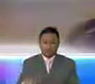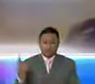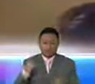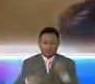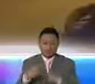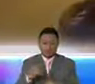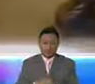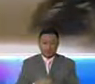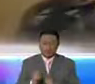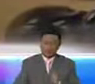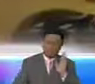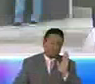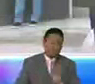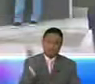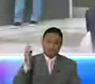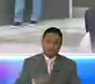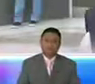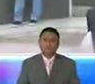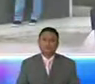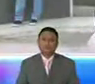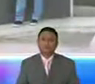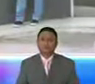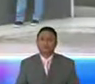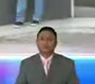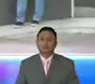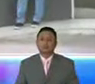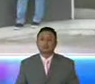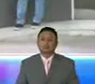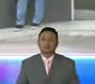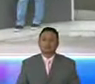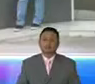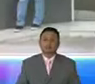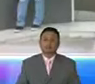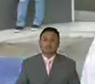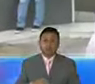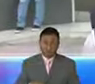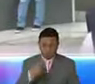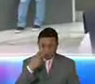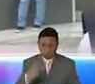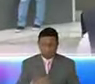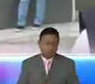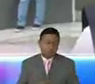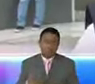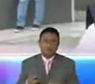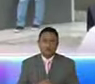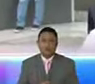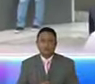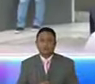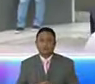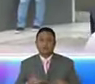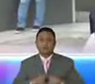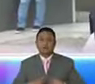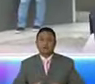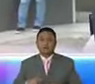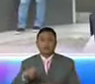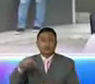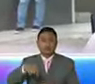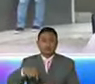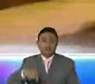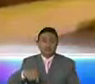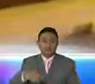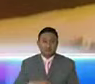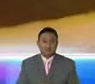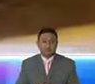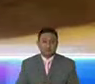y emprendieron la huida. No es un modus operandi que se ha visto realmente, pero en este caso específico